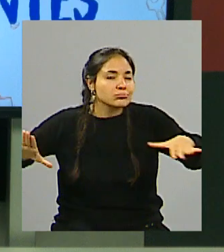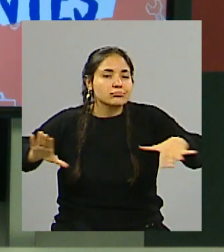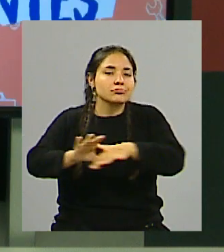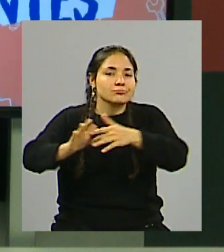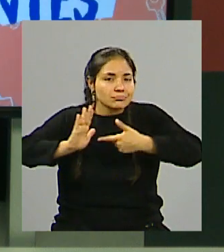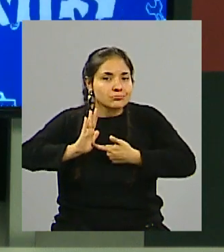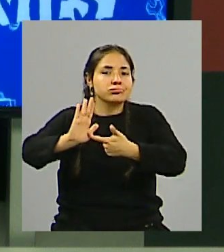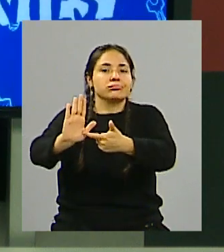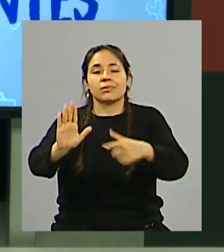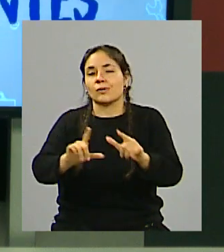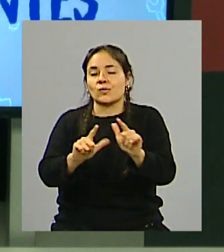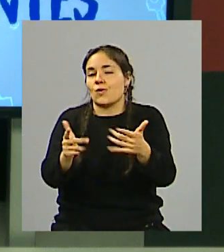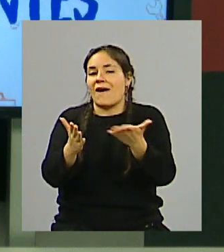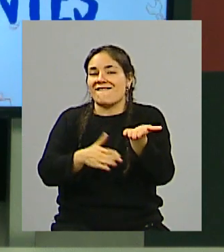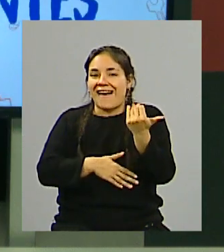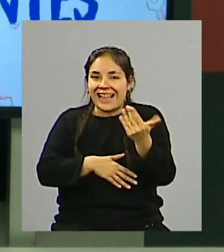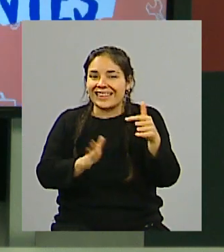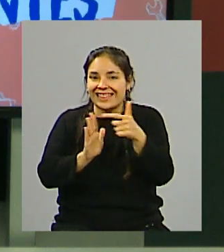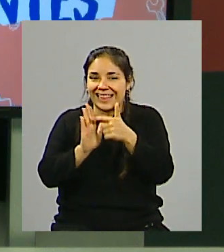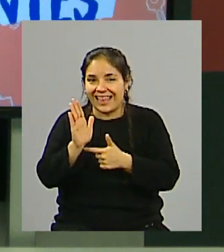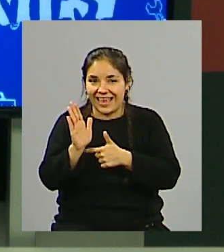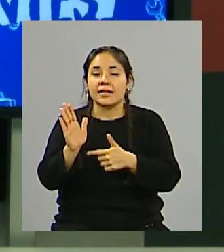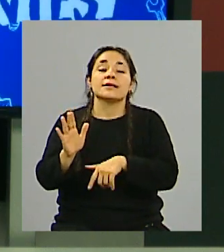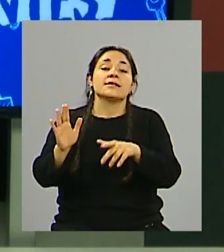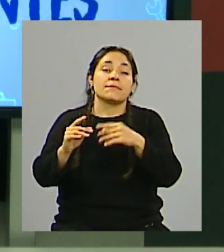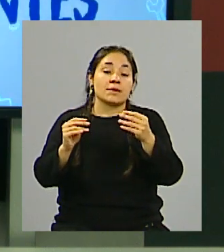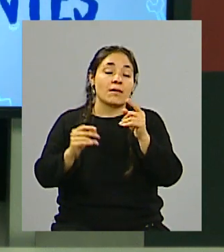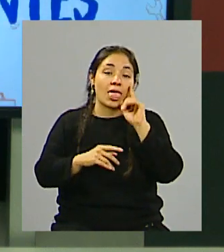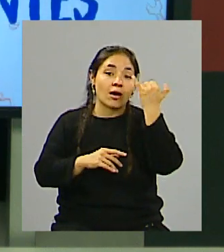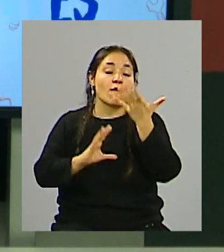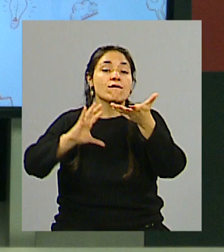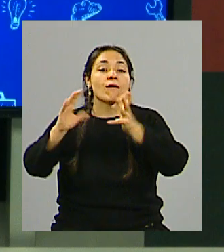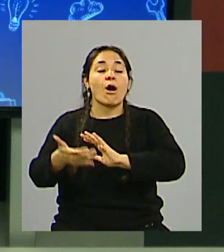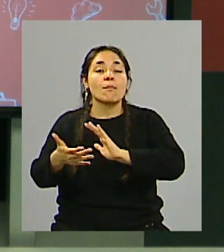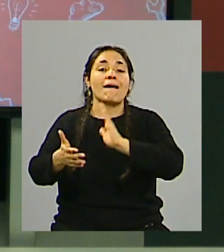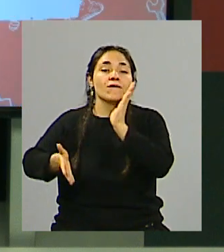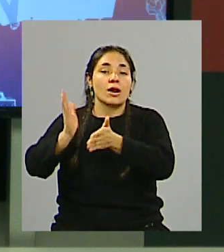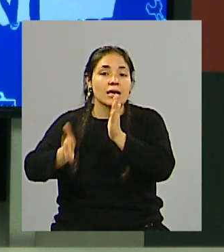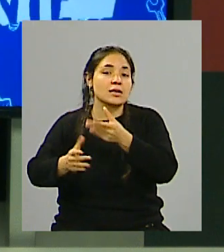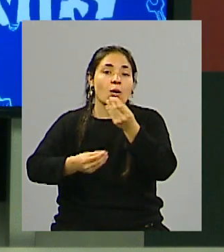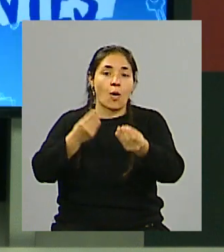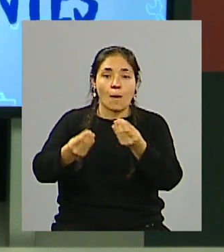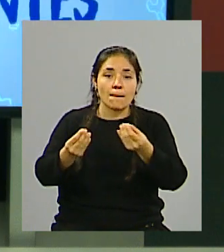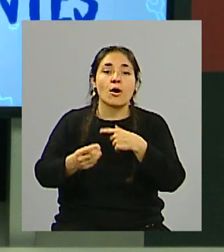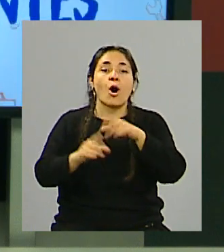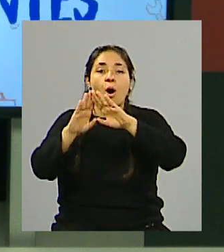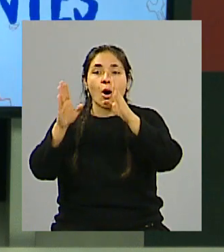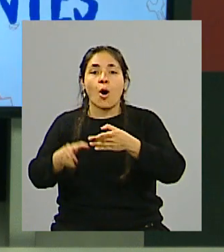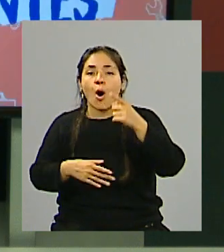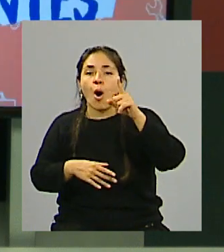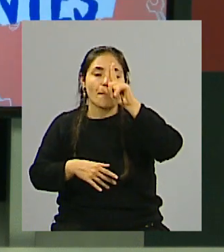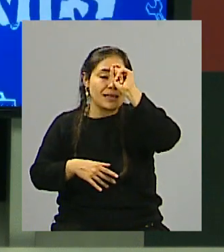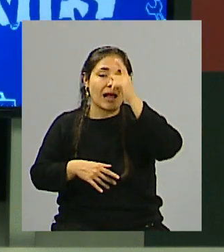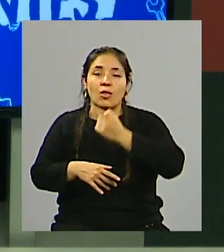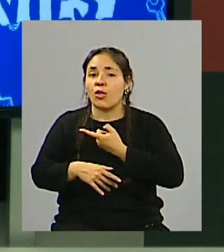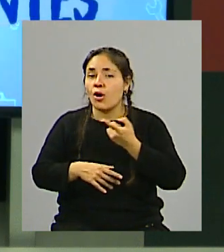otras variables que den cuenta, no sé, de los niveles y las formas de violencia obstétrica, de en qué hospitales,